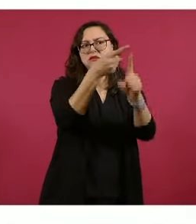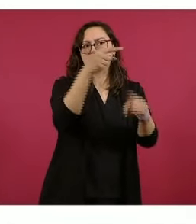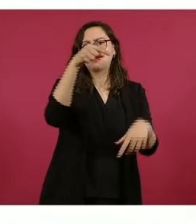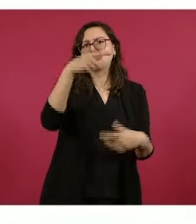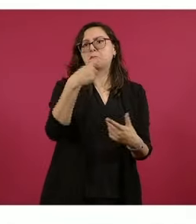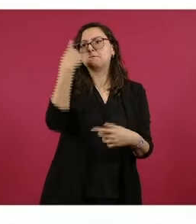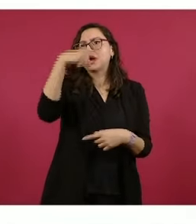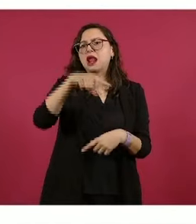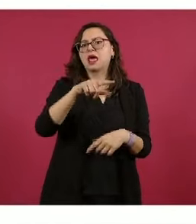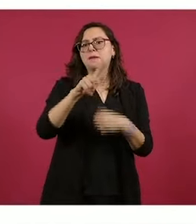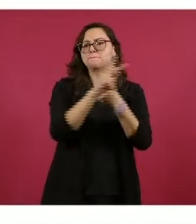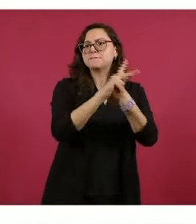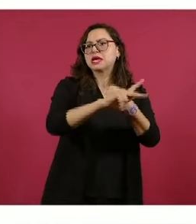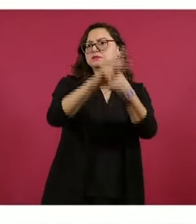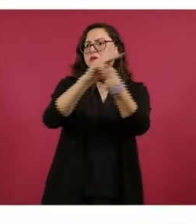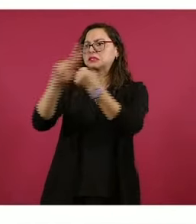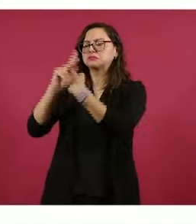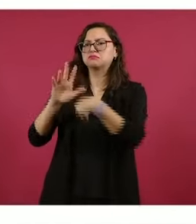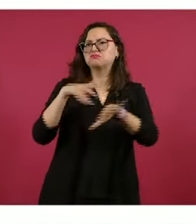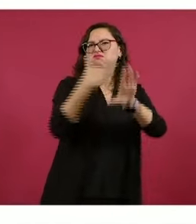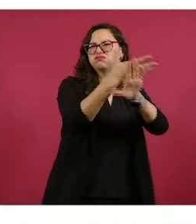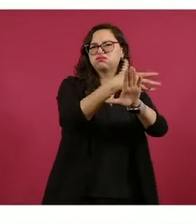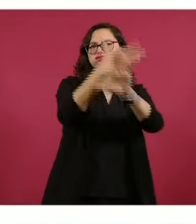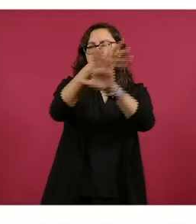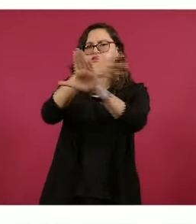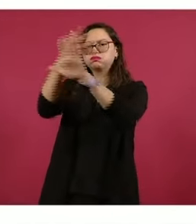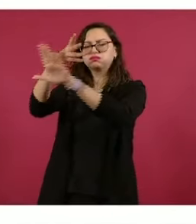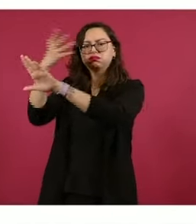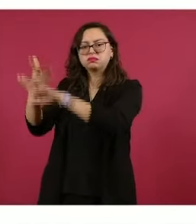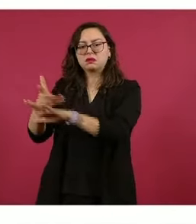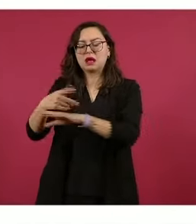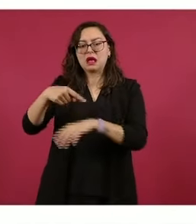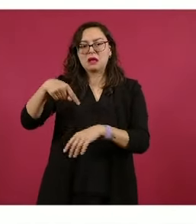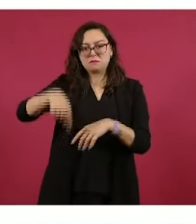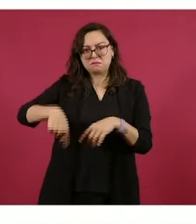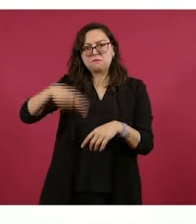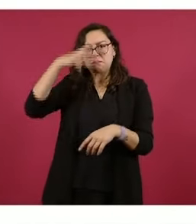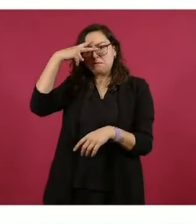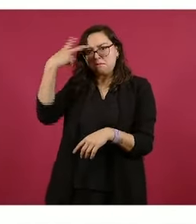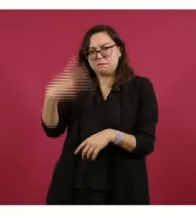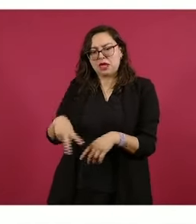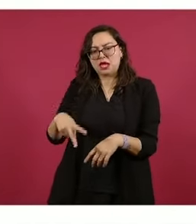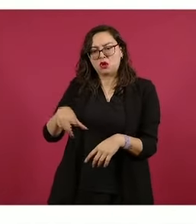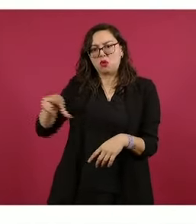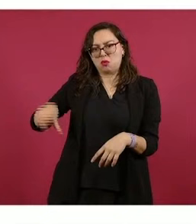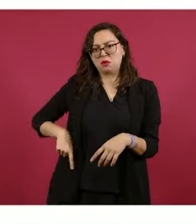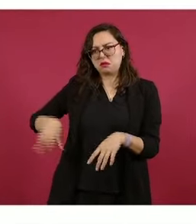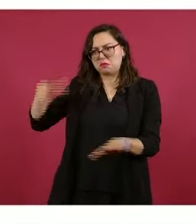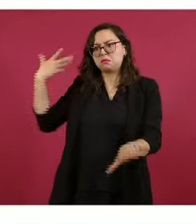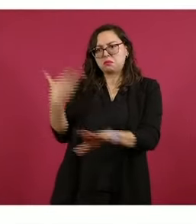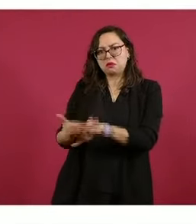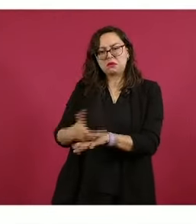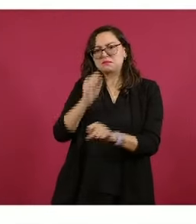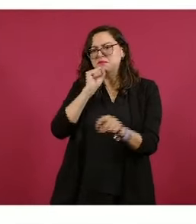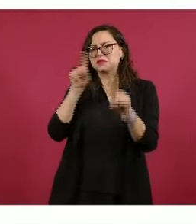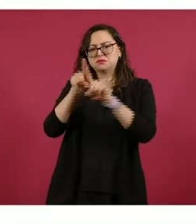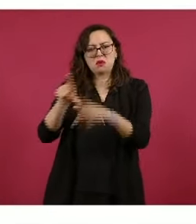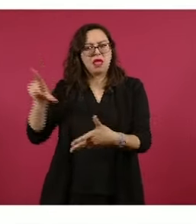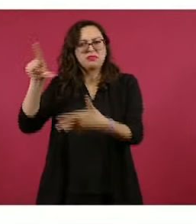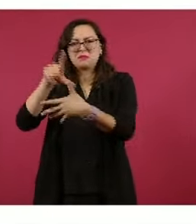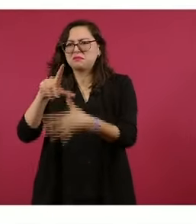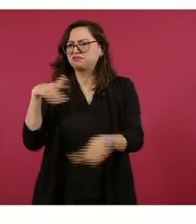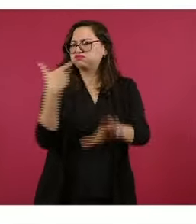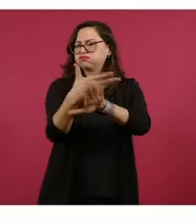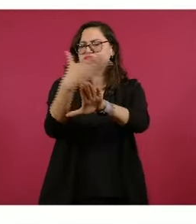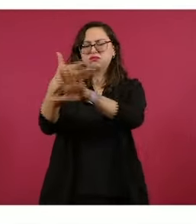son golpear al gobierno de la Cuarta Transformación, no nada más en México, sino a gobiernos progresistas también en América Latina, hay